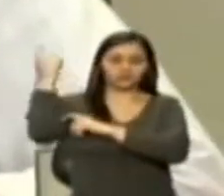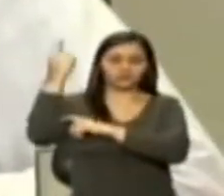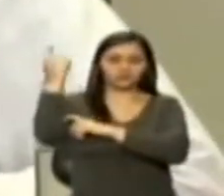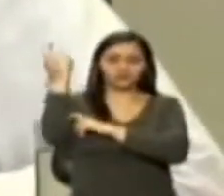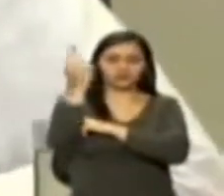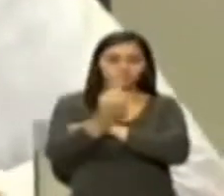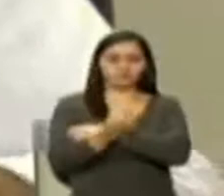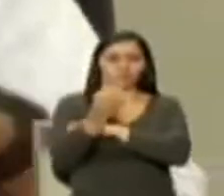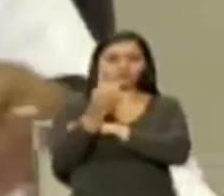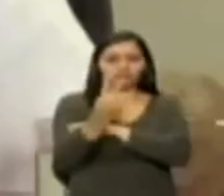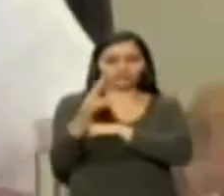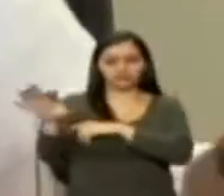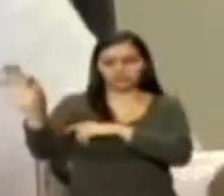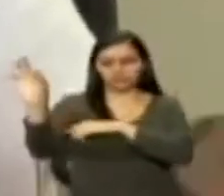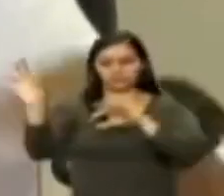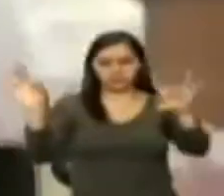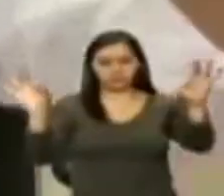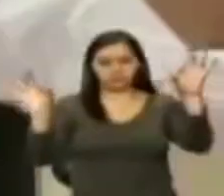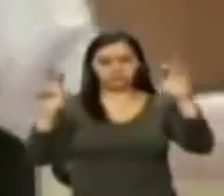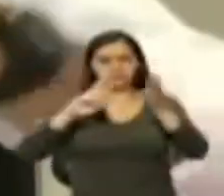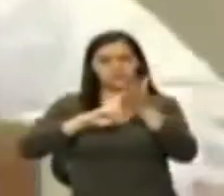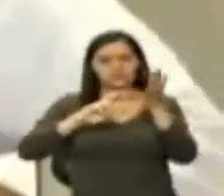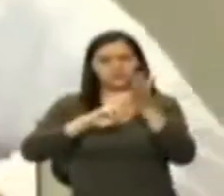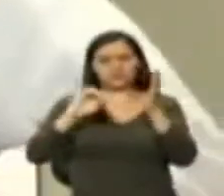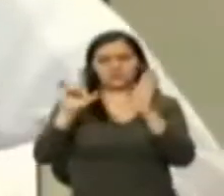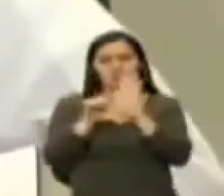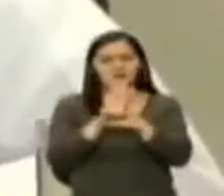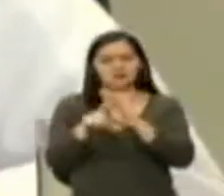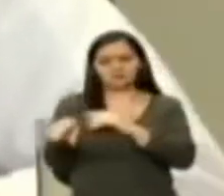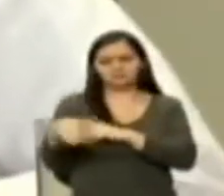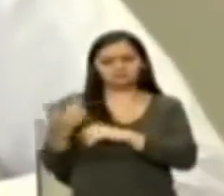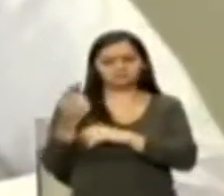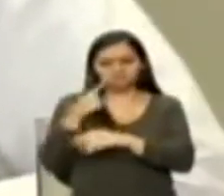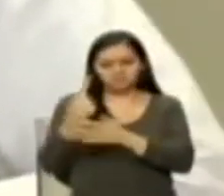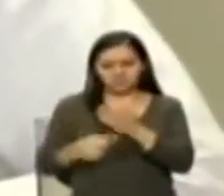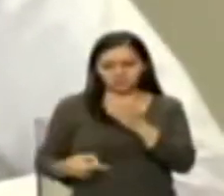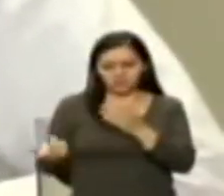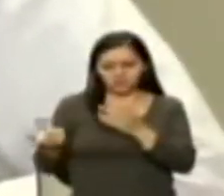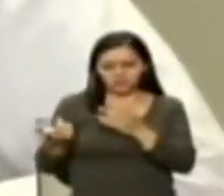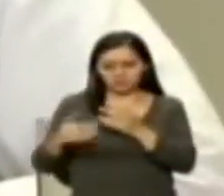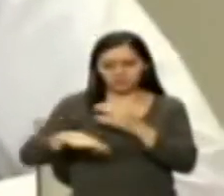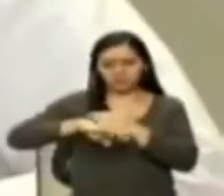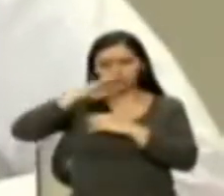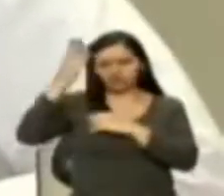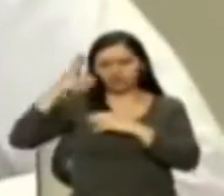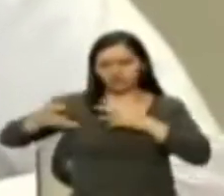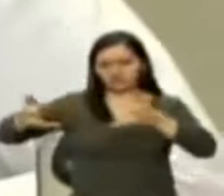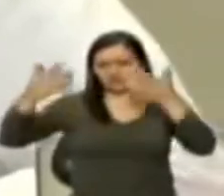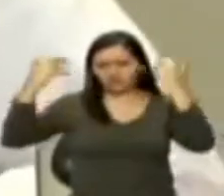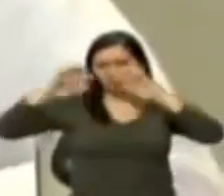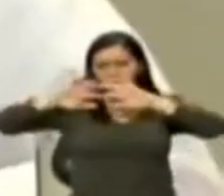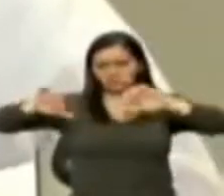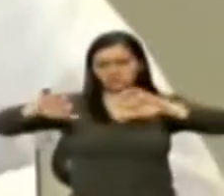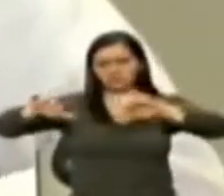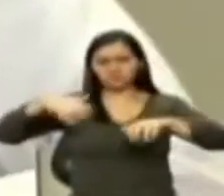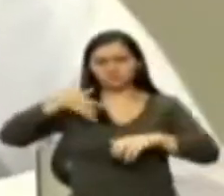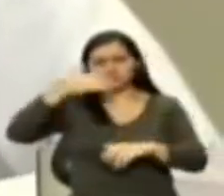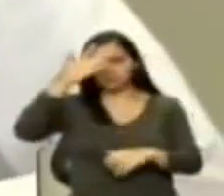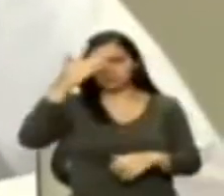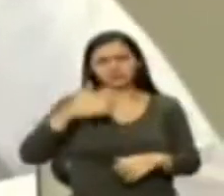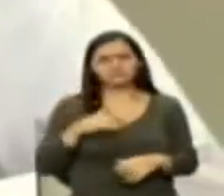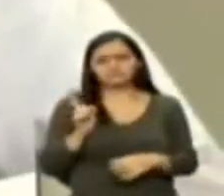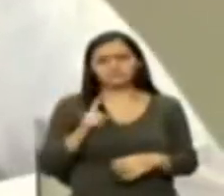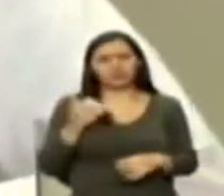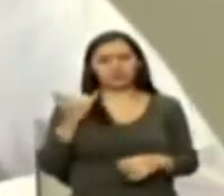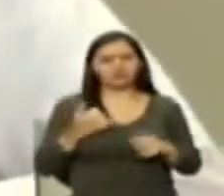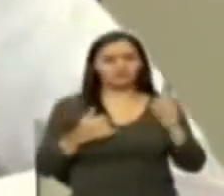par de puntos de minería ilegal que están cortando la montaña sin ninguna técnica. Ya se ha dado